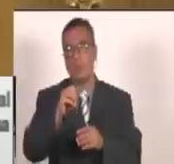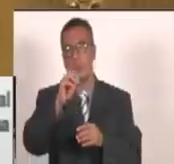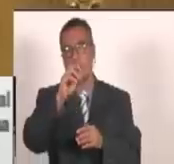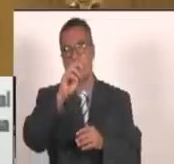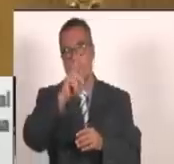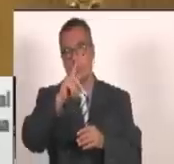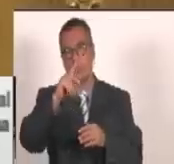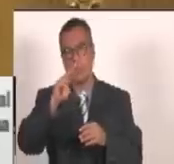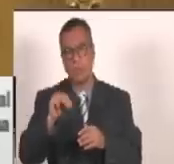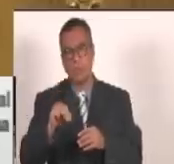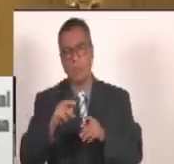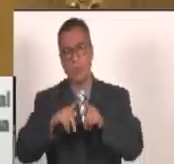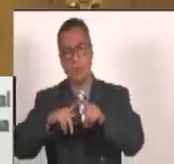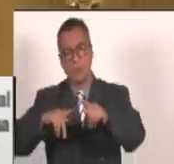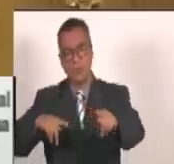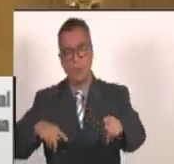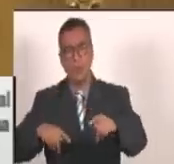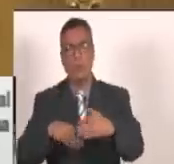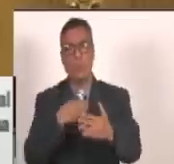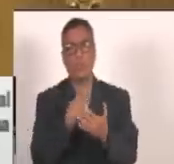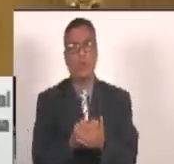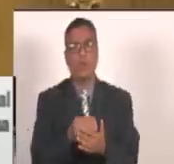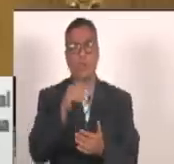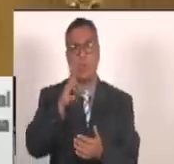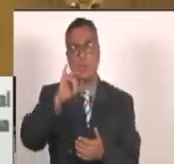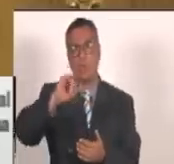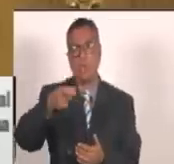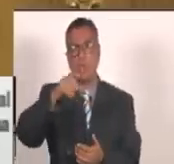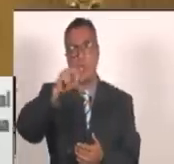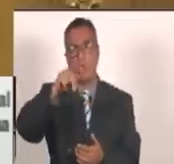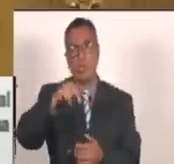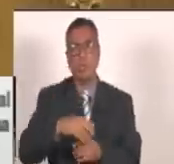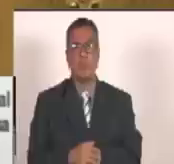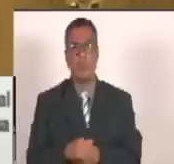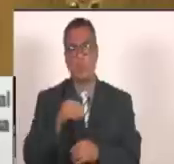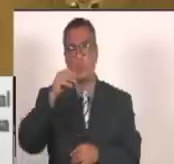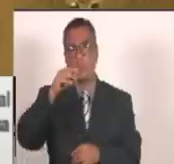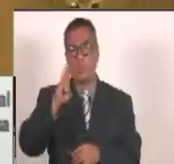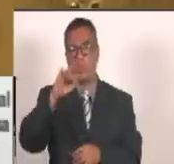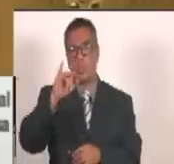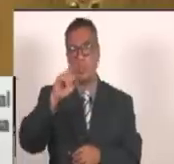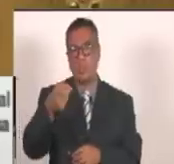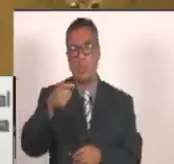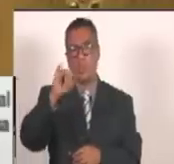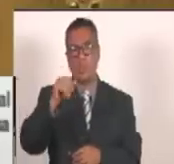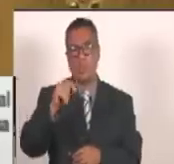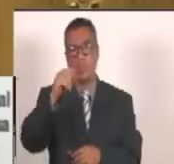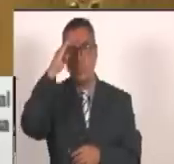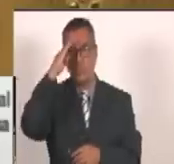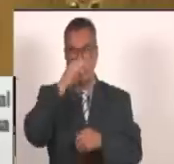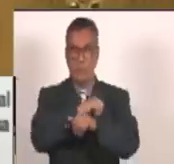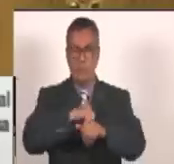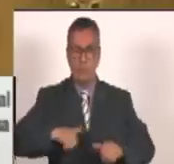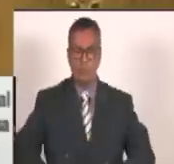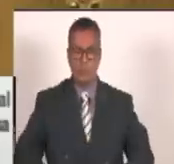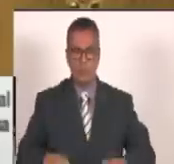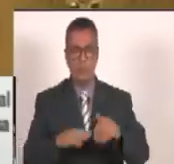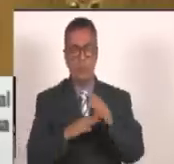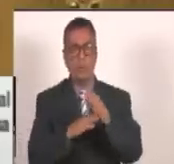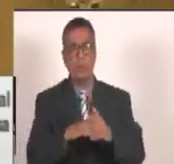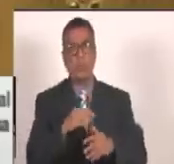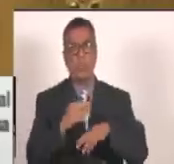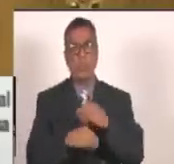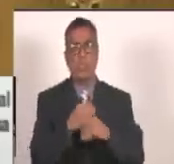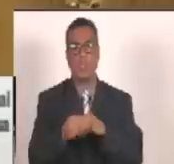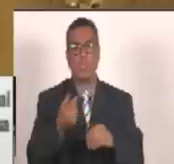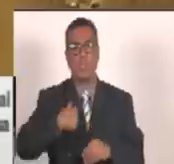hora, desde Jinan hasta Beijing. Beijing lo recibió una parada militar de jefe de estado,